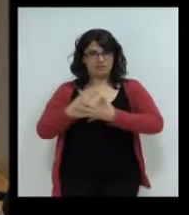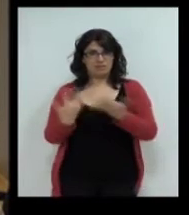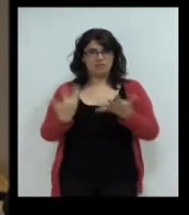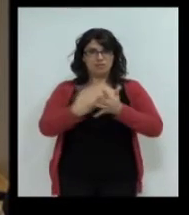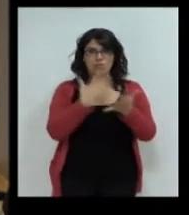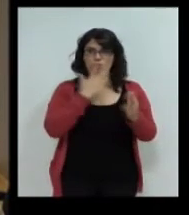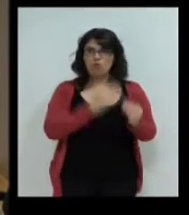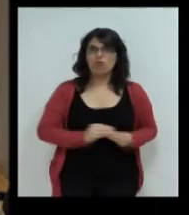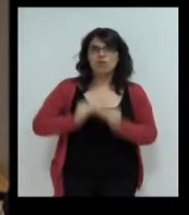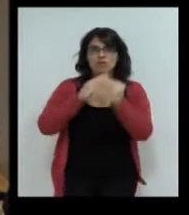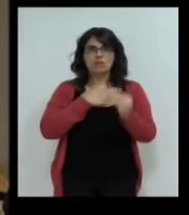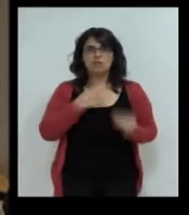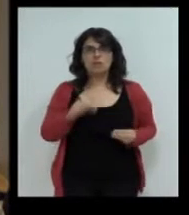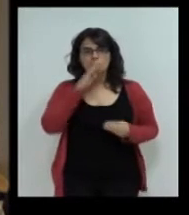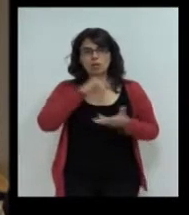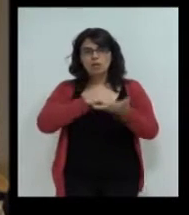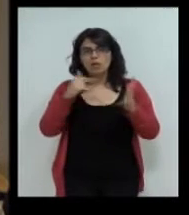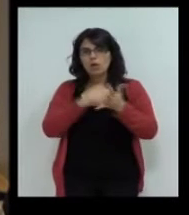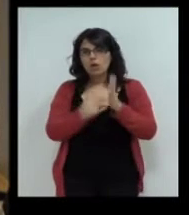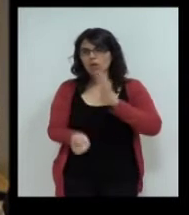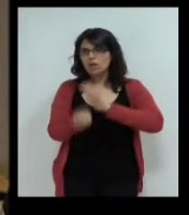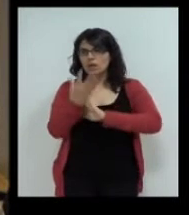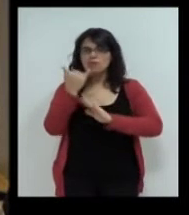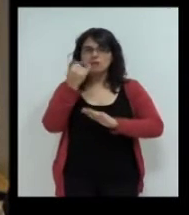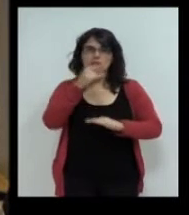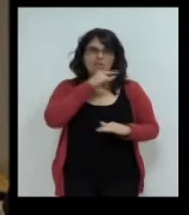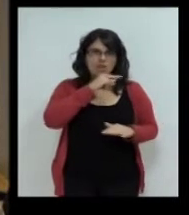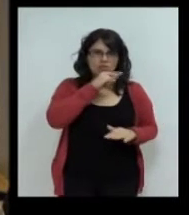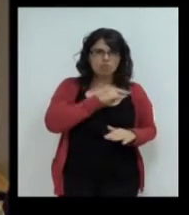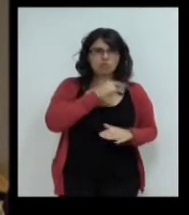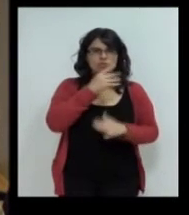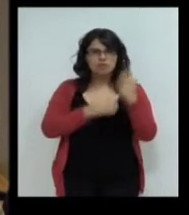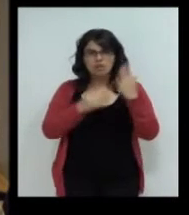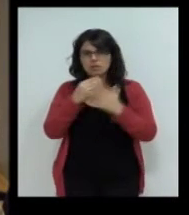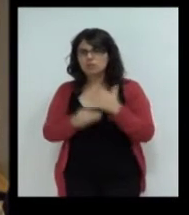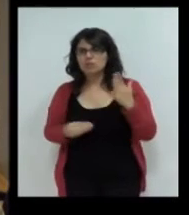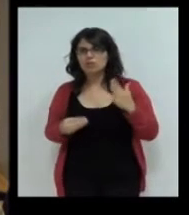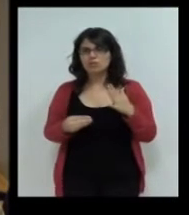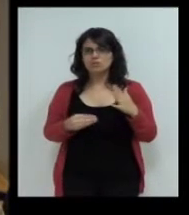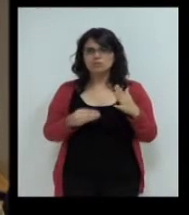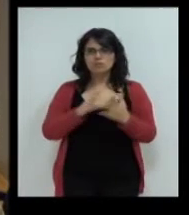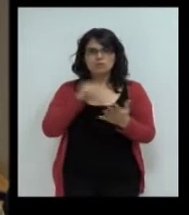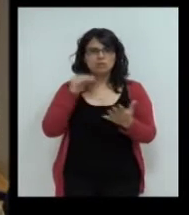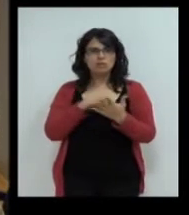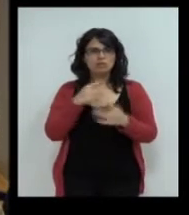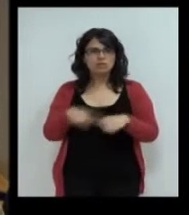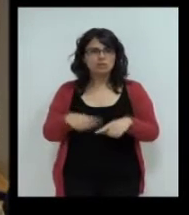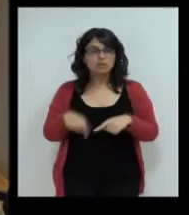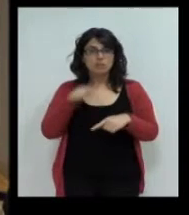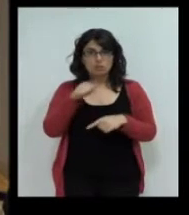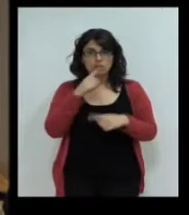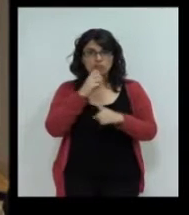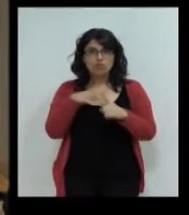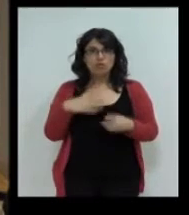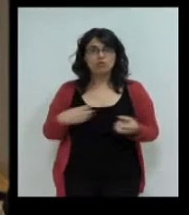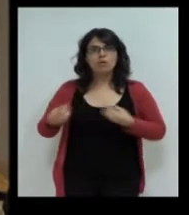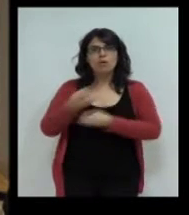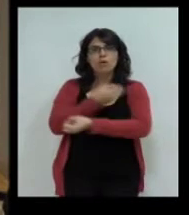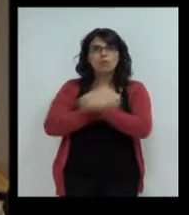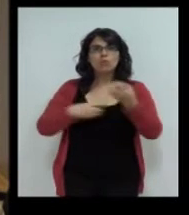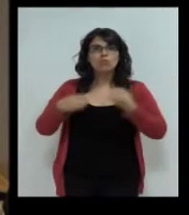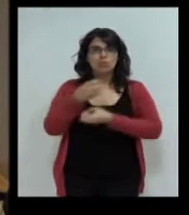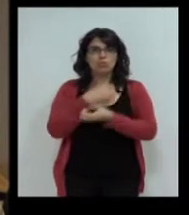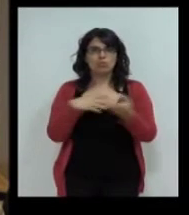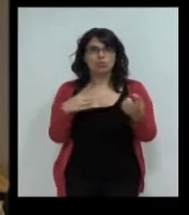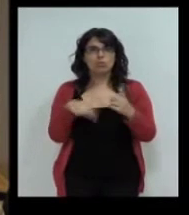tecnología emergente, pues el que las pone en marcha tiene defectos, hay errores, interpretaciones distintas de las especificaciones. En esos foros se ponen en común, como aquí, cosas, ideas, y